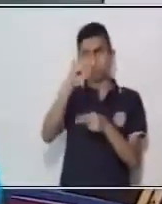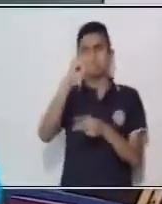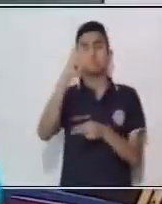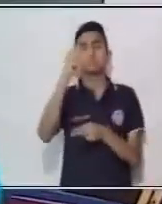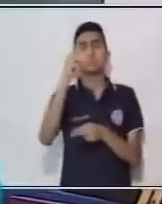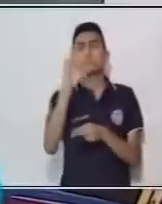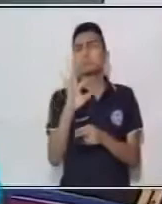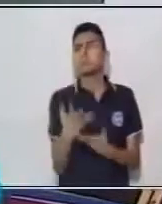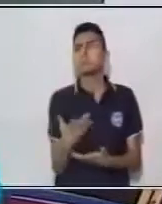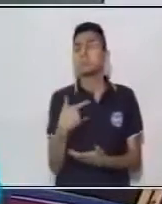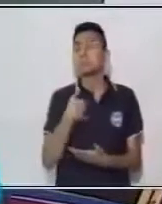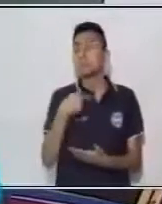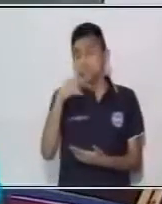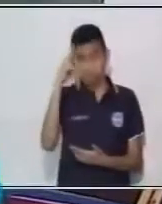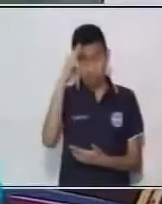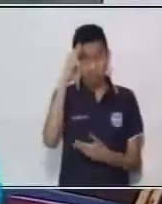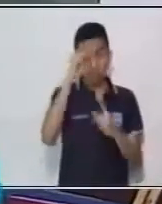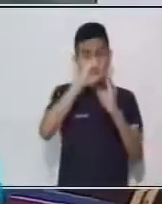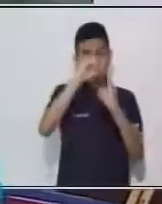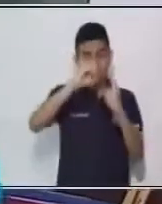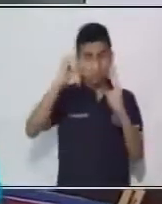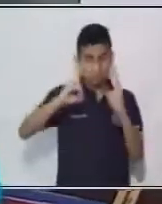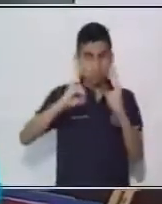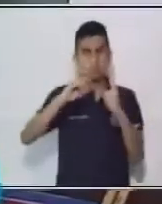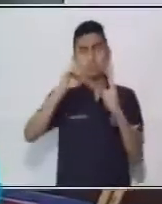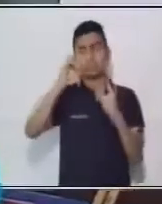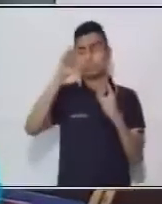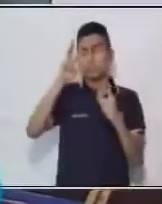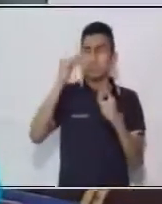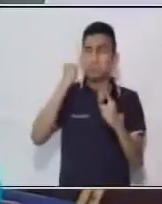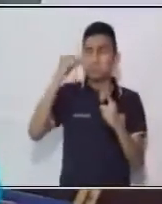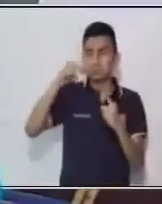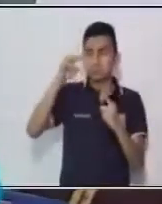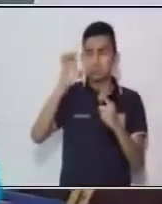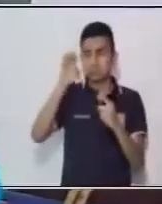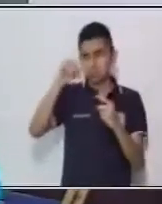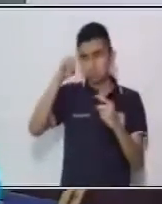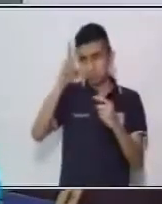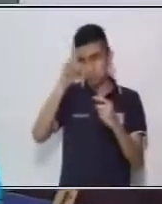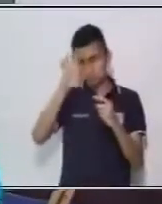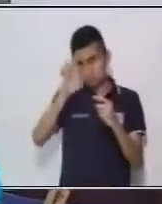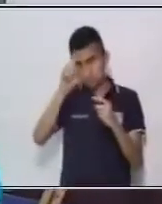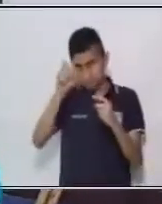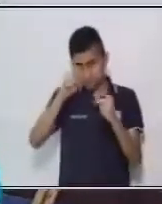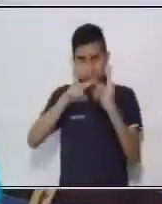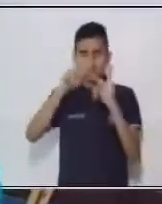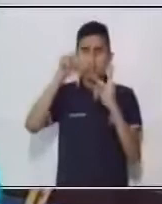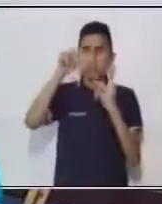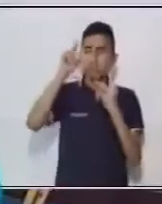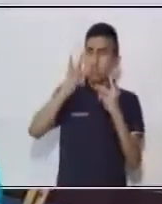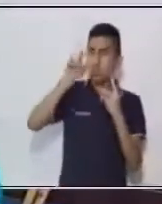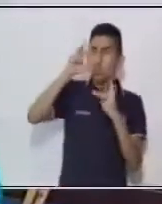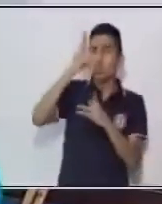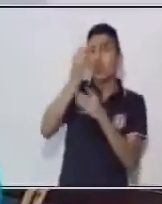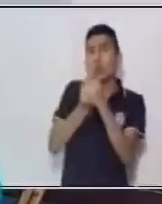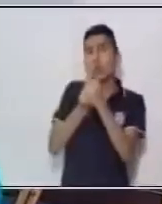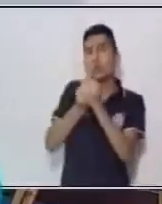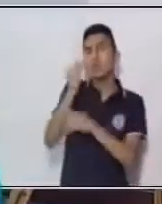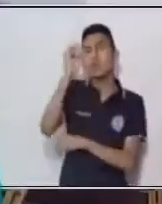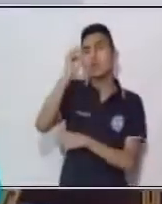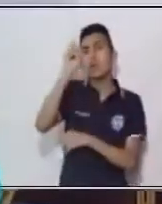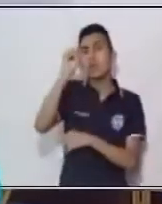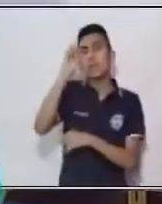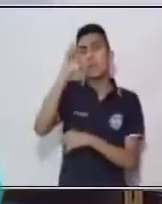Recuérdate que tenemos las oraciones bimembres, unimembres, pero ¿qué hace una oración? Una oración, valga la redundancia, ¿qué es lo